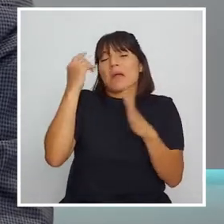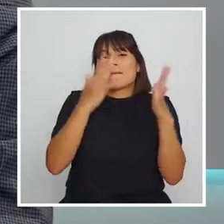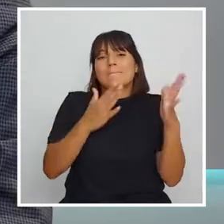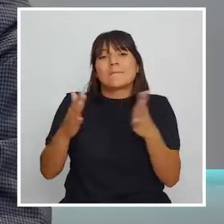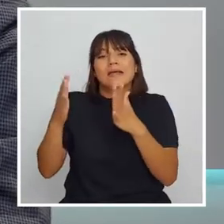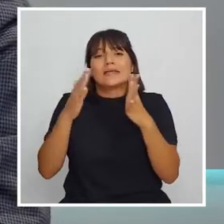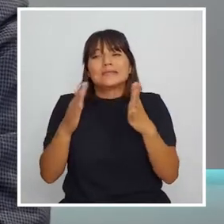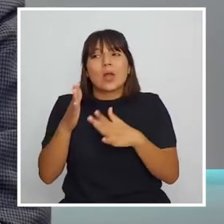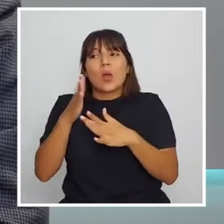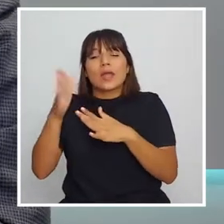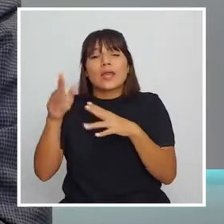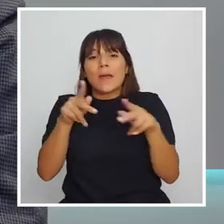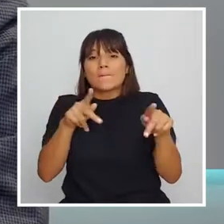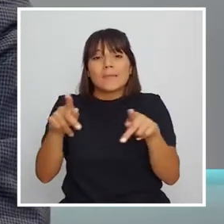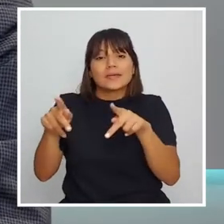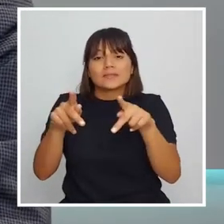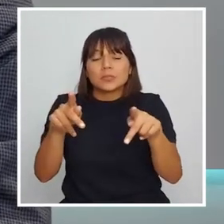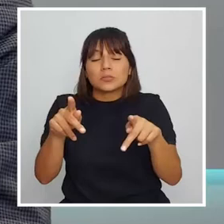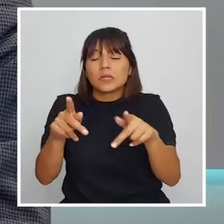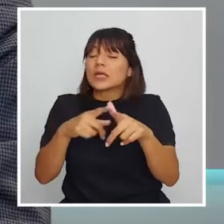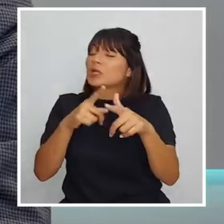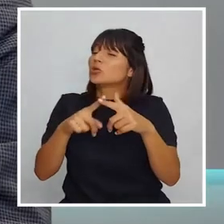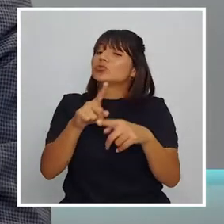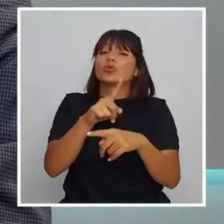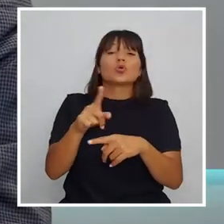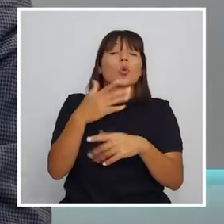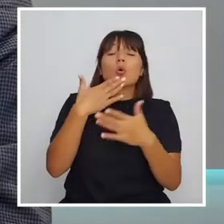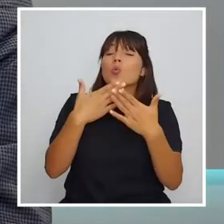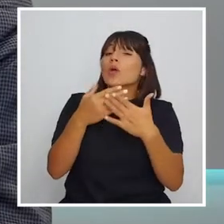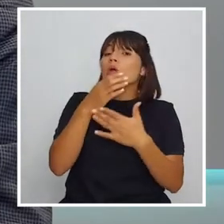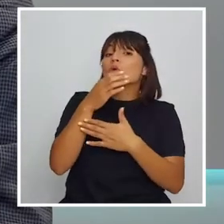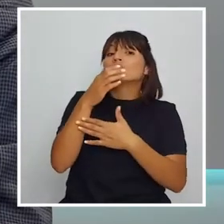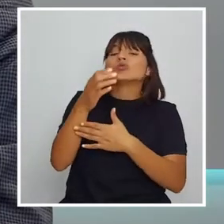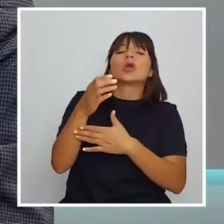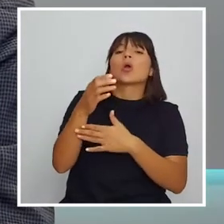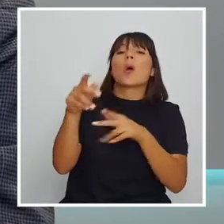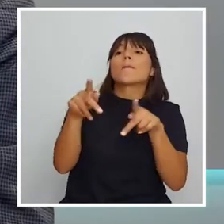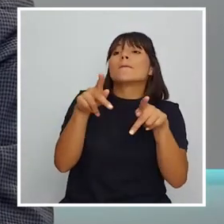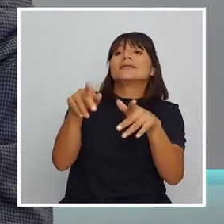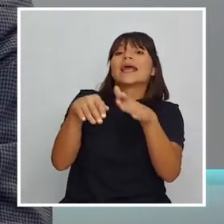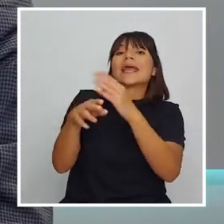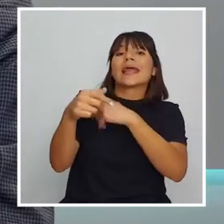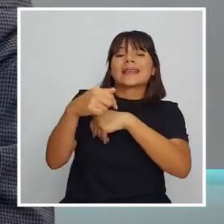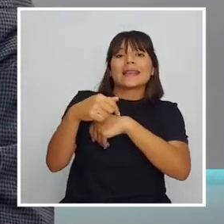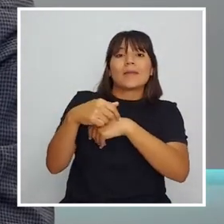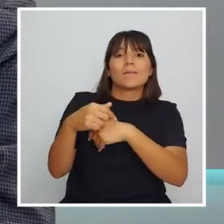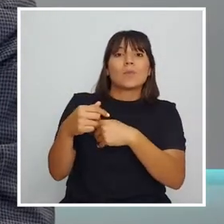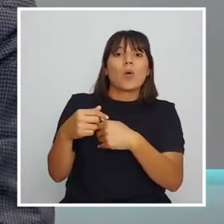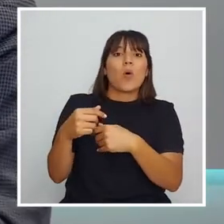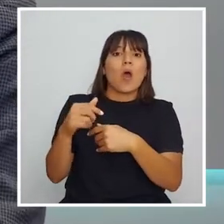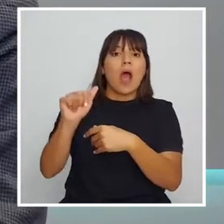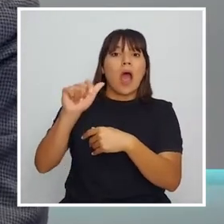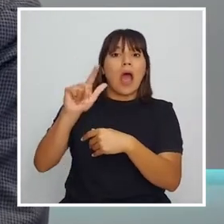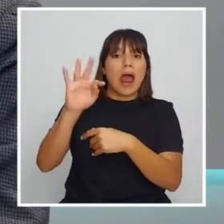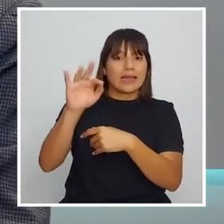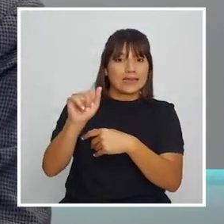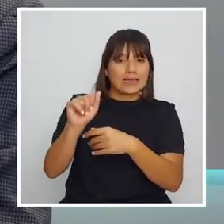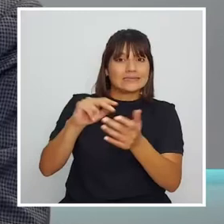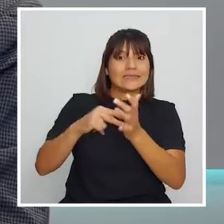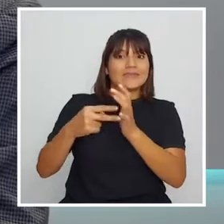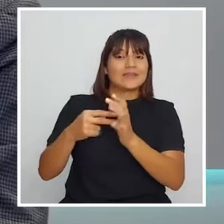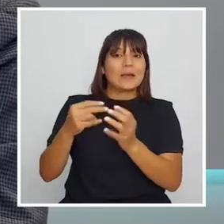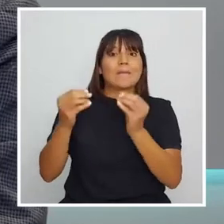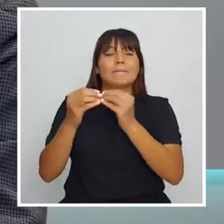un paseíto, no es un buen consejo viajar en las fechas de temporada alta, porque uno sabe que